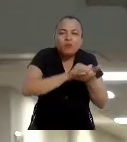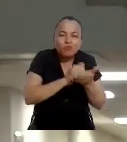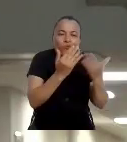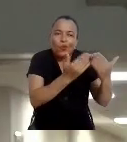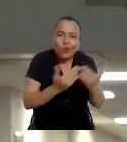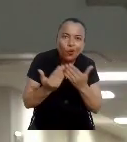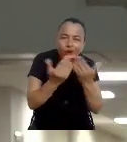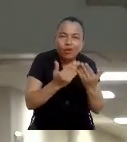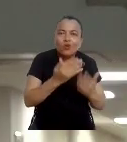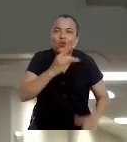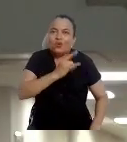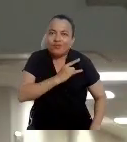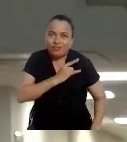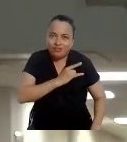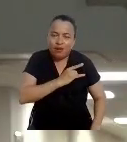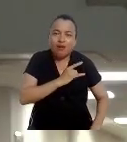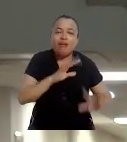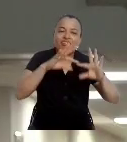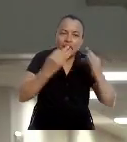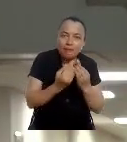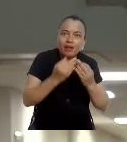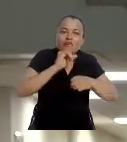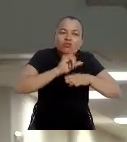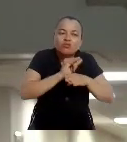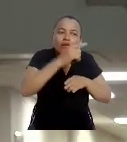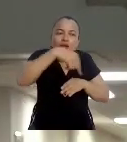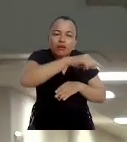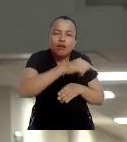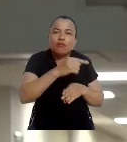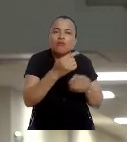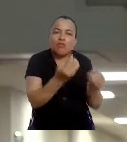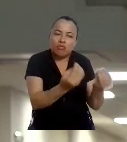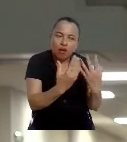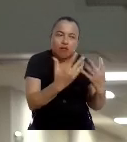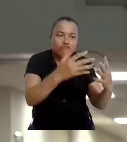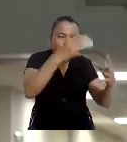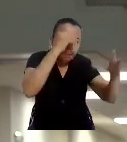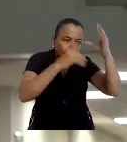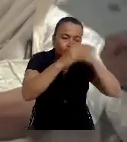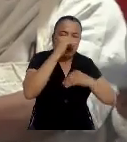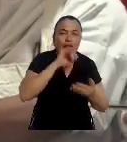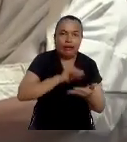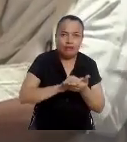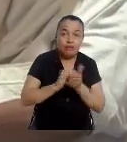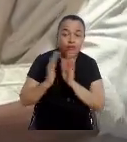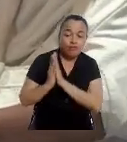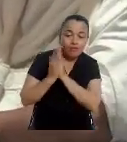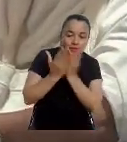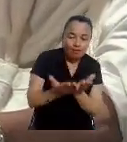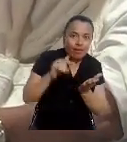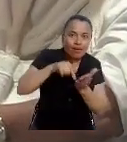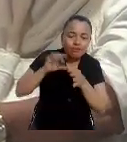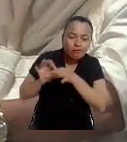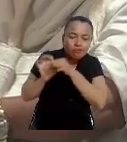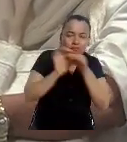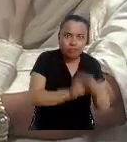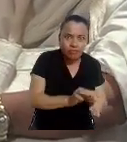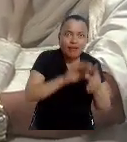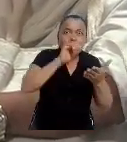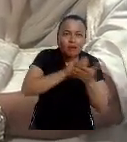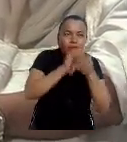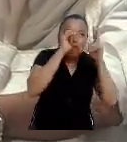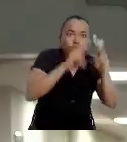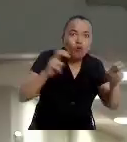institución la universidad como institución la familia como institución para enseñar y para aprender por supuesto la literatura es un